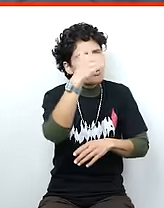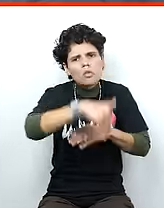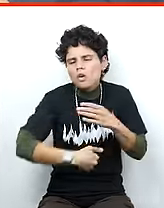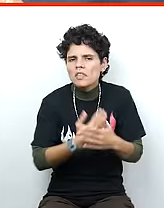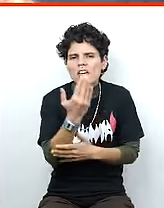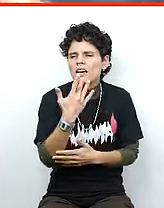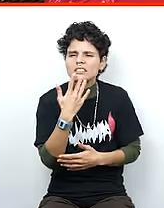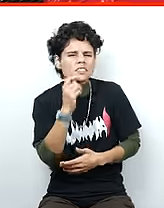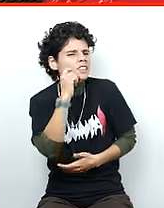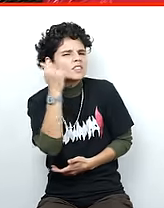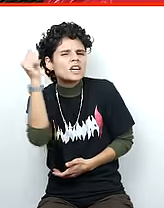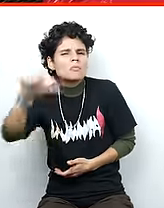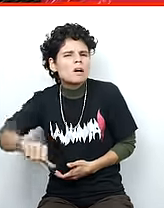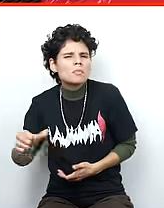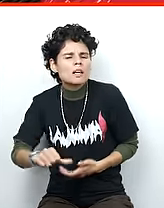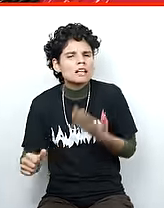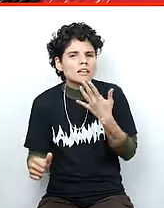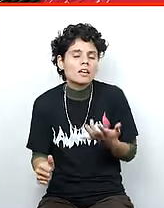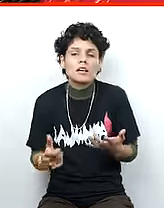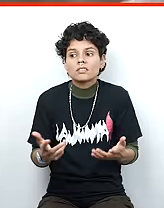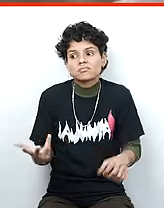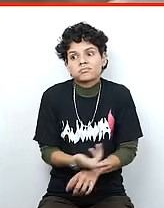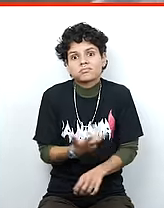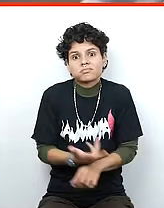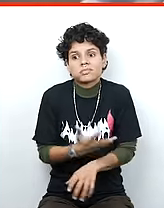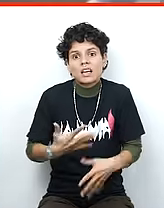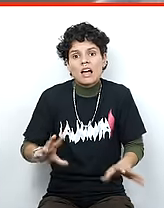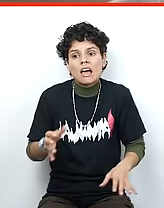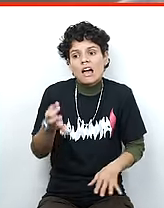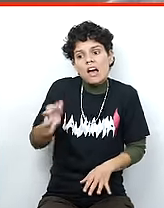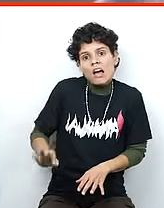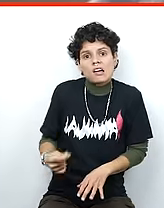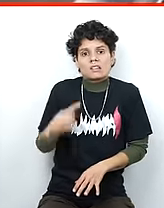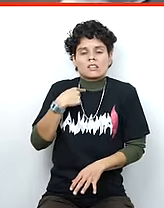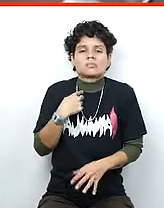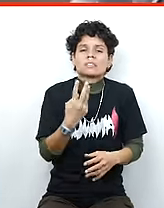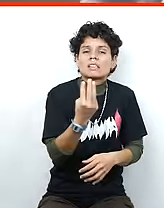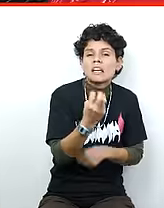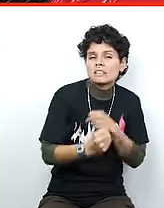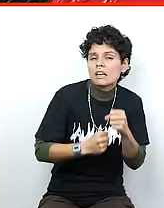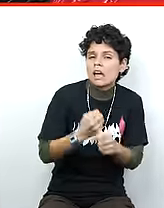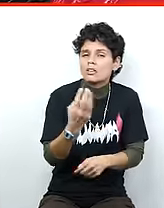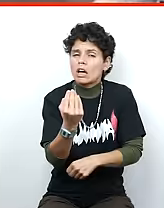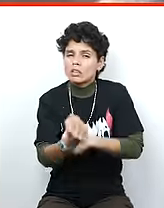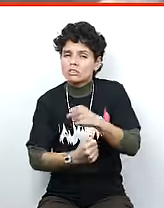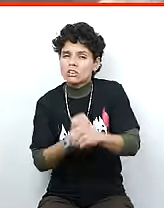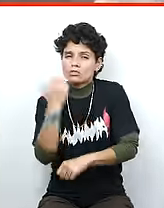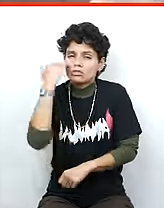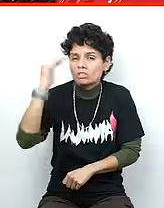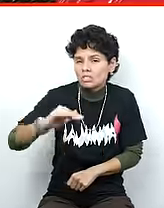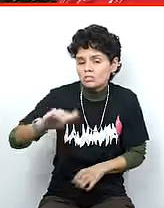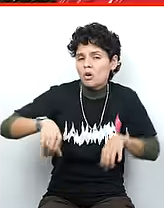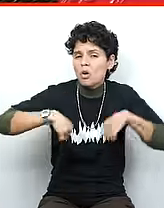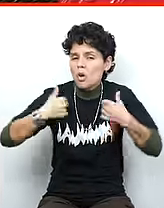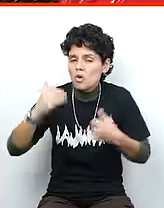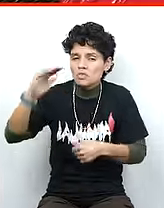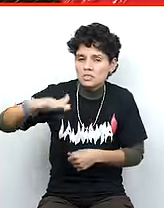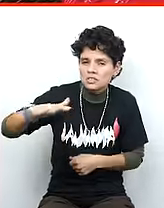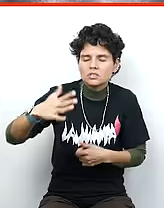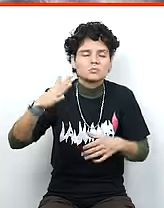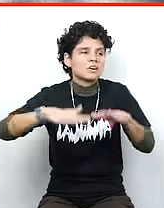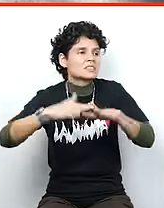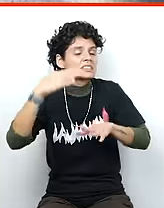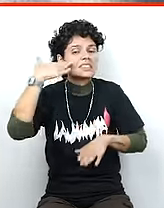¿no? Igual uno como... ¿Qué edad tenía ahí cuando mandé las primeras cagadas? Como, no sé, 13 años, 14 años, era cabro chico igual, pues. Uno cuando es